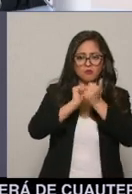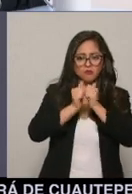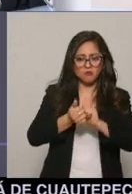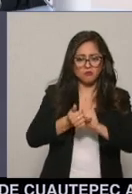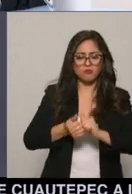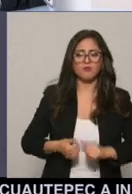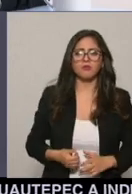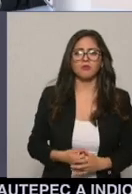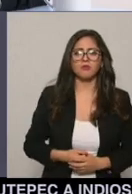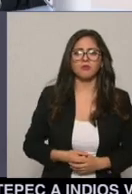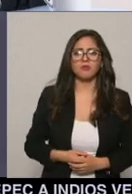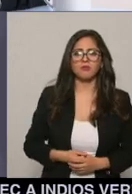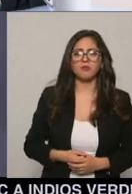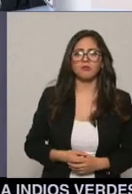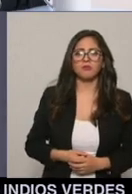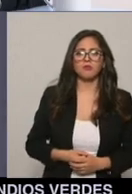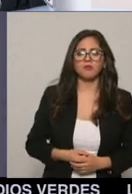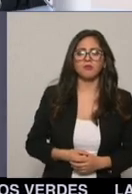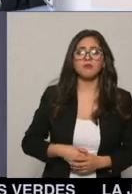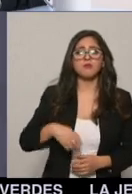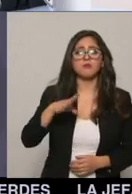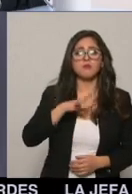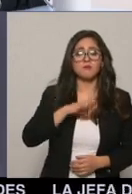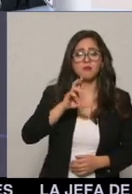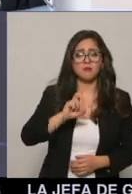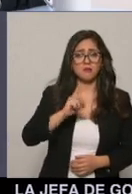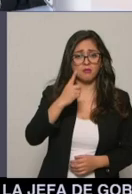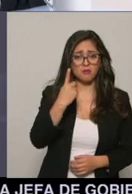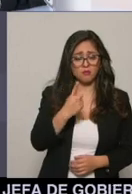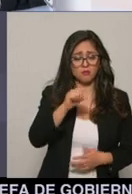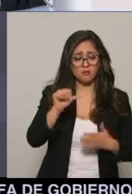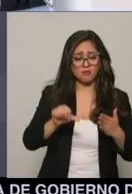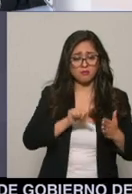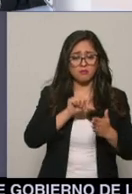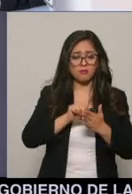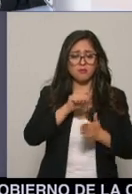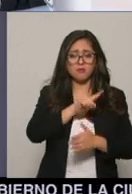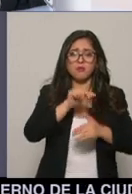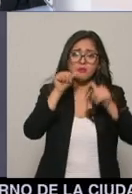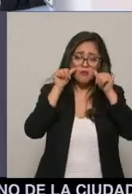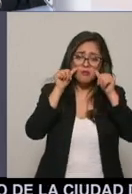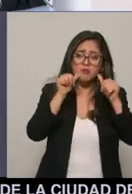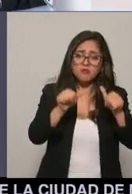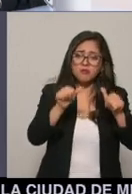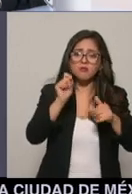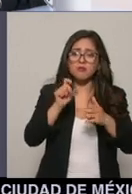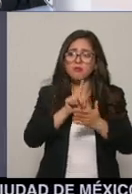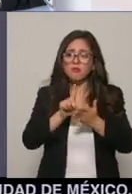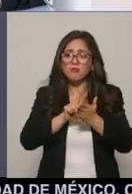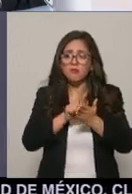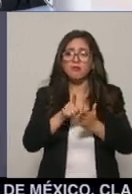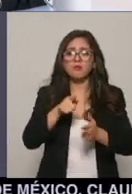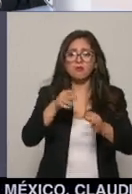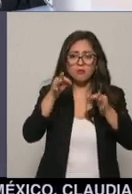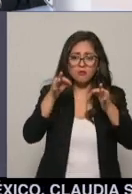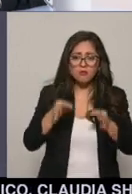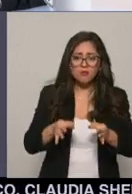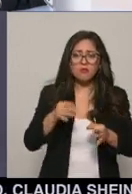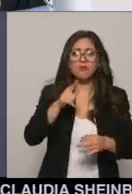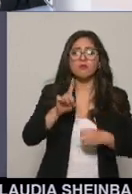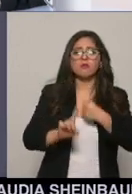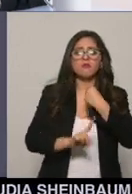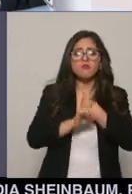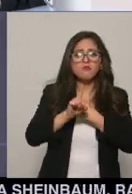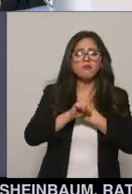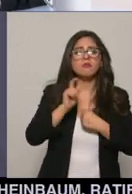también 31 centros de atención primaria a las adicciones, donde se brinda la atención especializada del problema de las